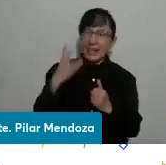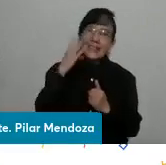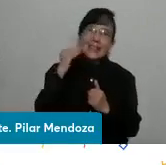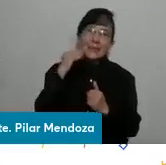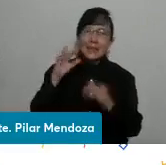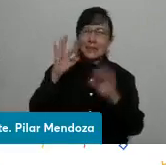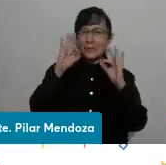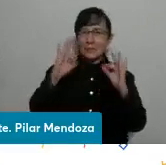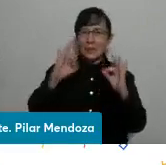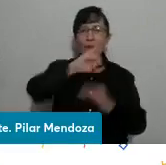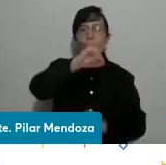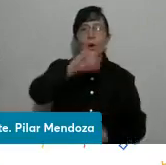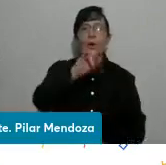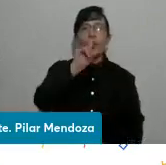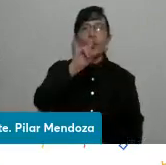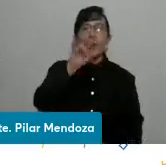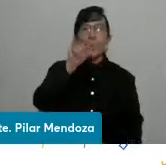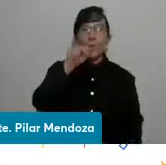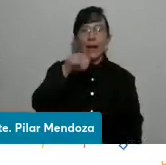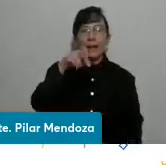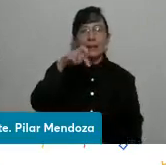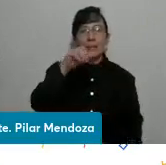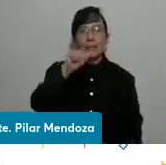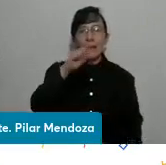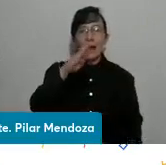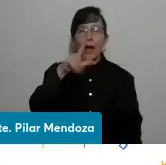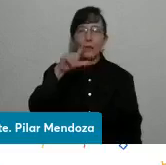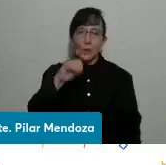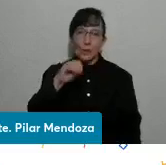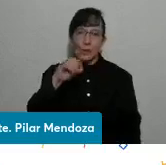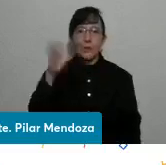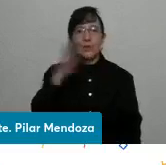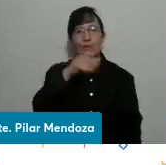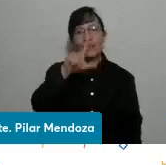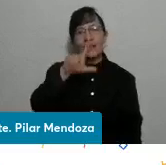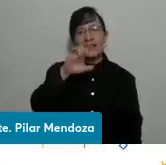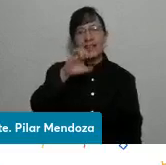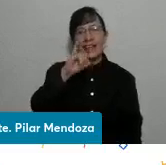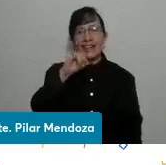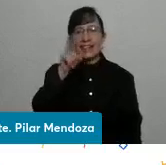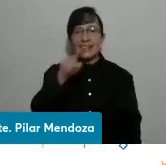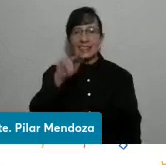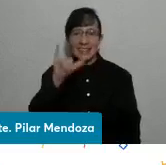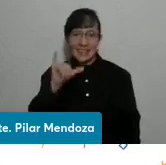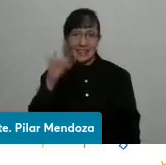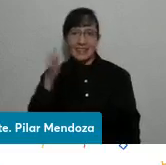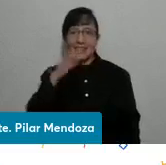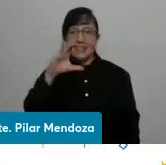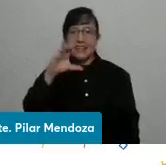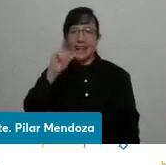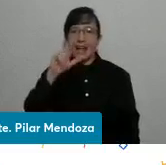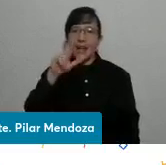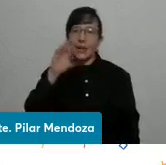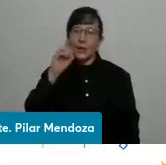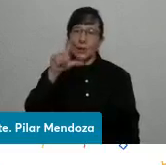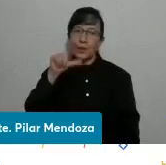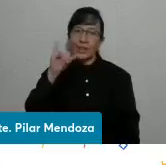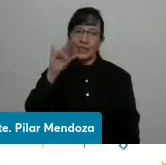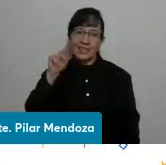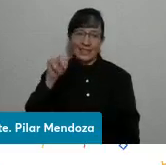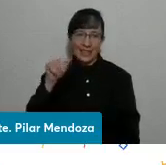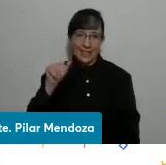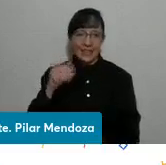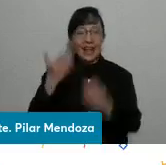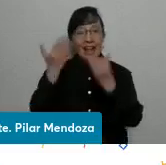maestros Juan Pablo Rodríguez, Lacey Menjura y Carolina Canro, nos va a estar acompañando Lady Vanessa Quintanilla. Vanessa también hace parte